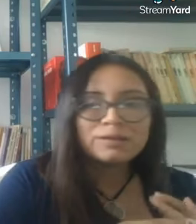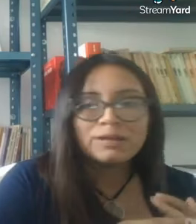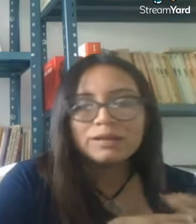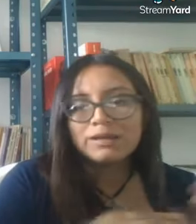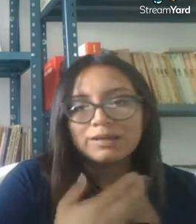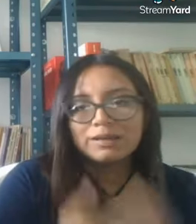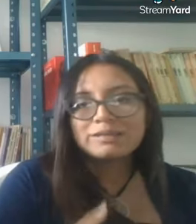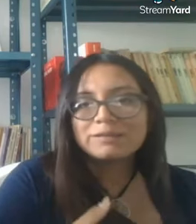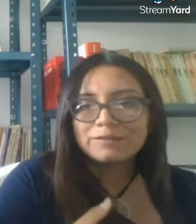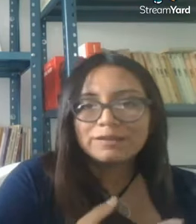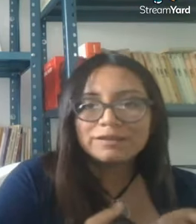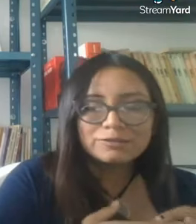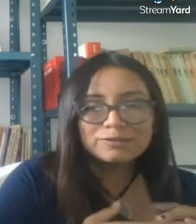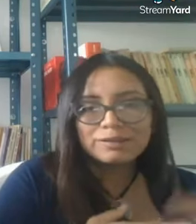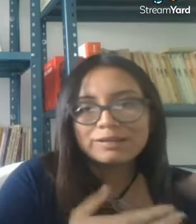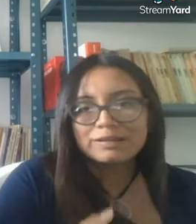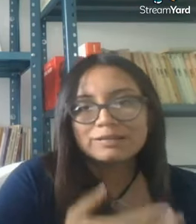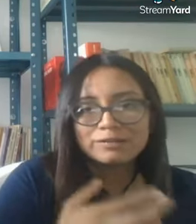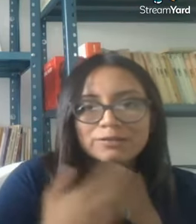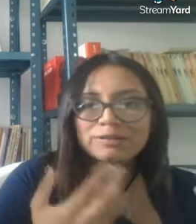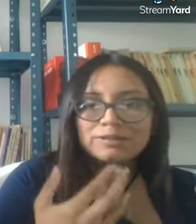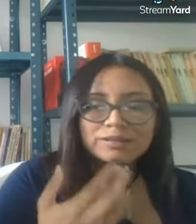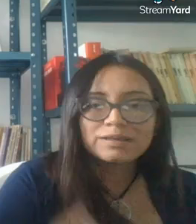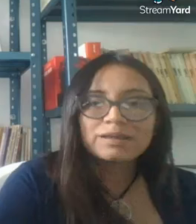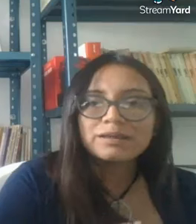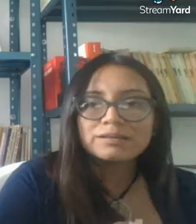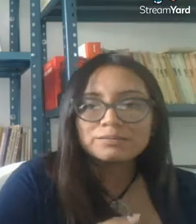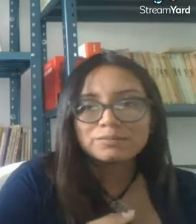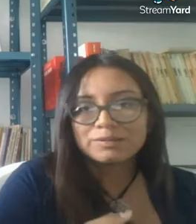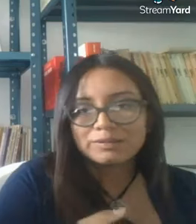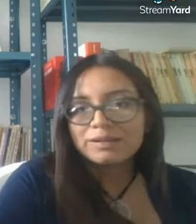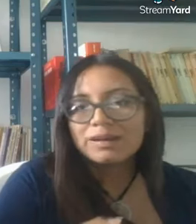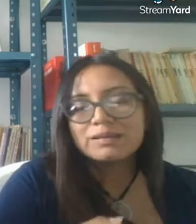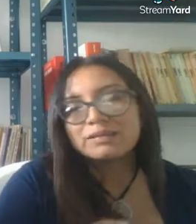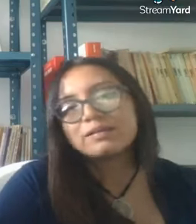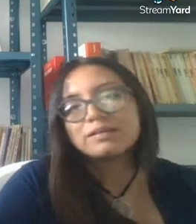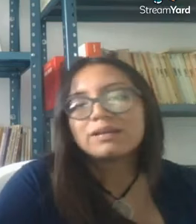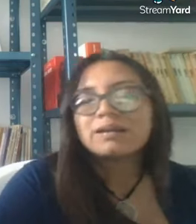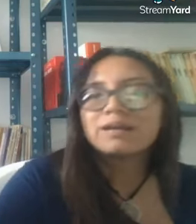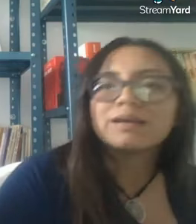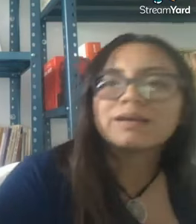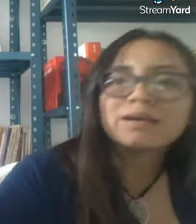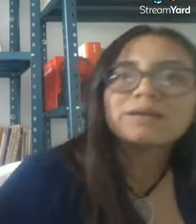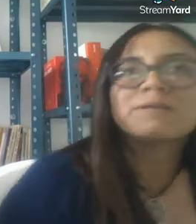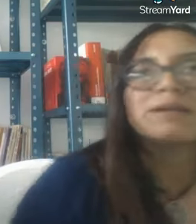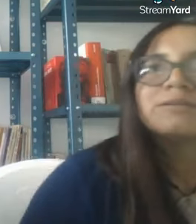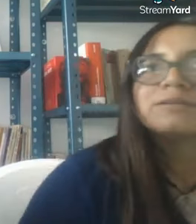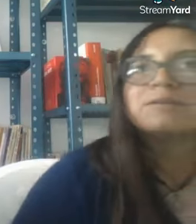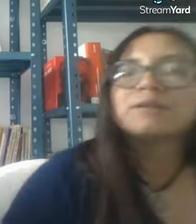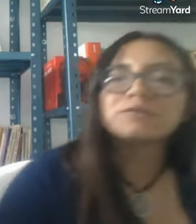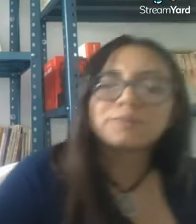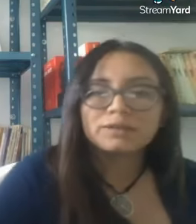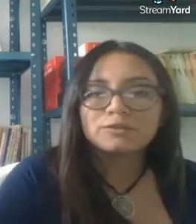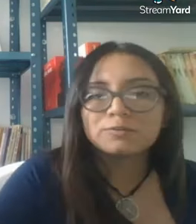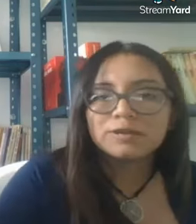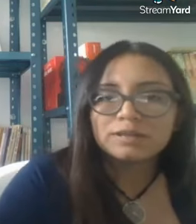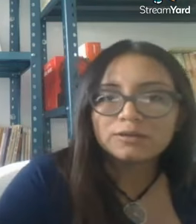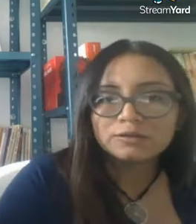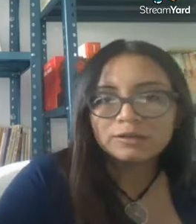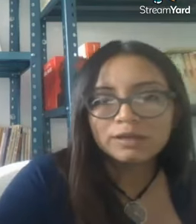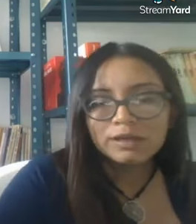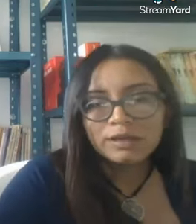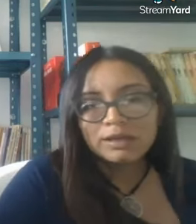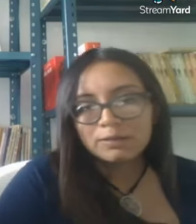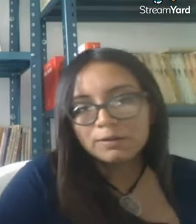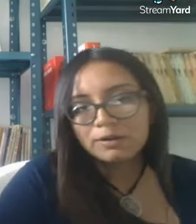aventajados, ¿no? Y quienes defienden estos intereses, todas estas ganancias, pues sí, ahí se hacen cabilderos también los partidos